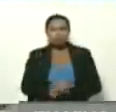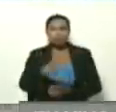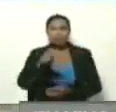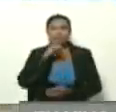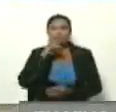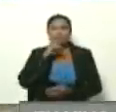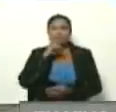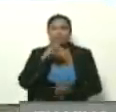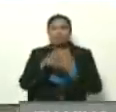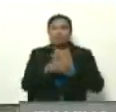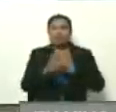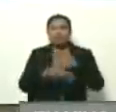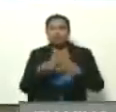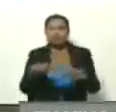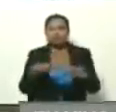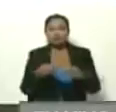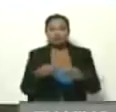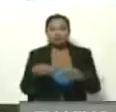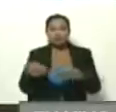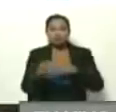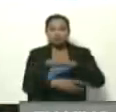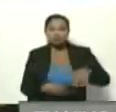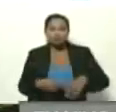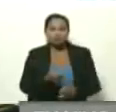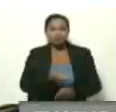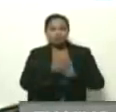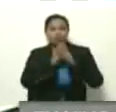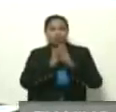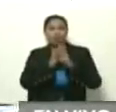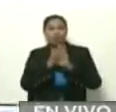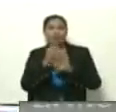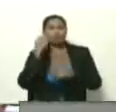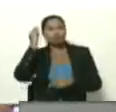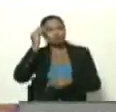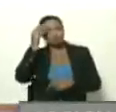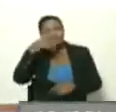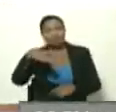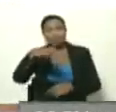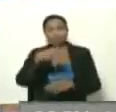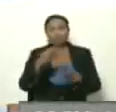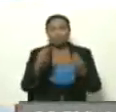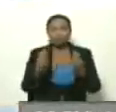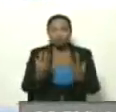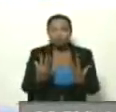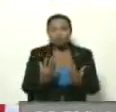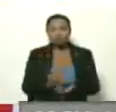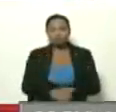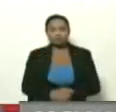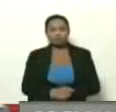es pescar en río revuelto. Afortunadamente la conciencia de este pueblo es demasiado grande.